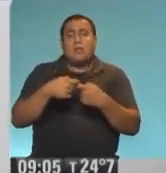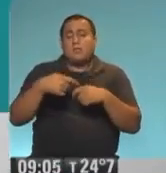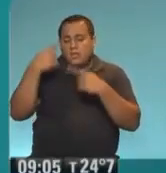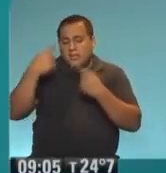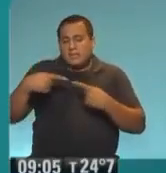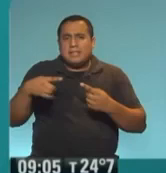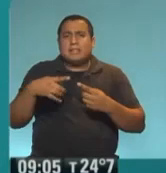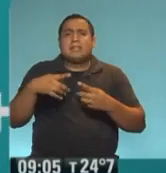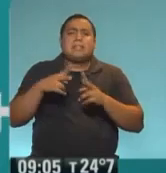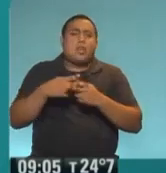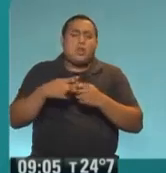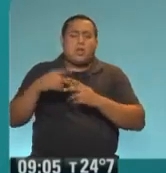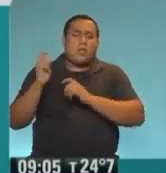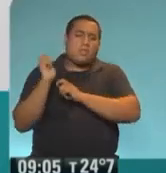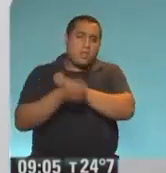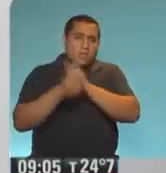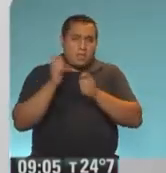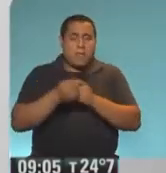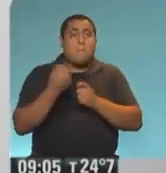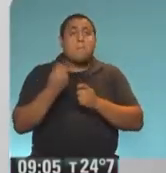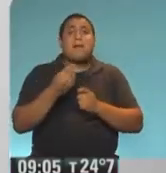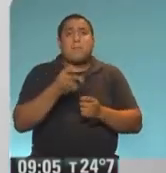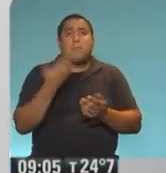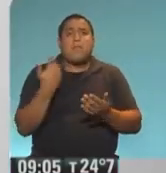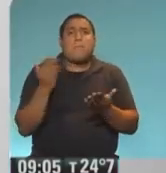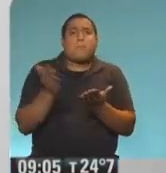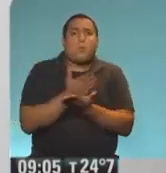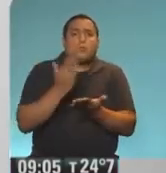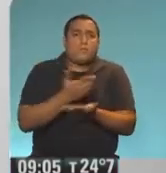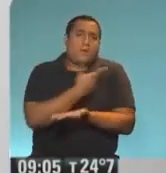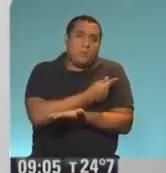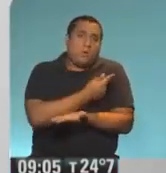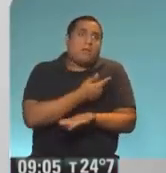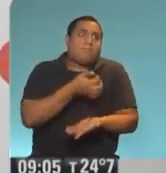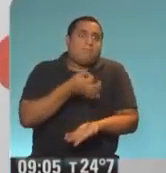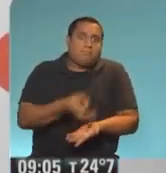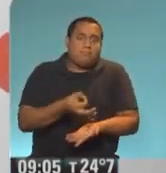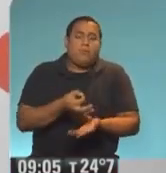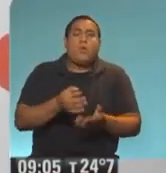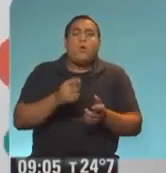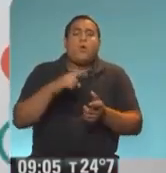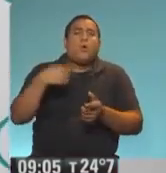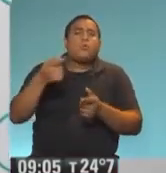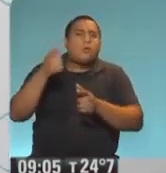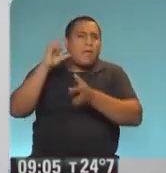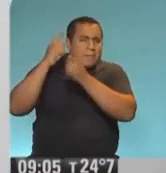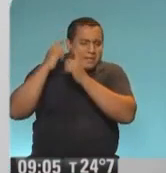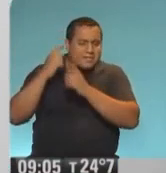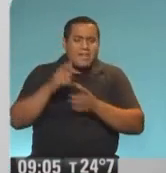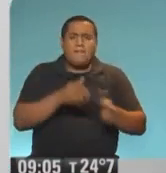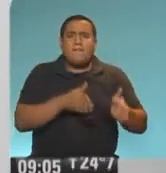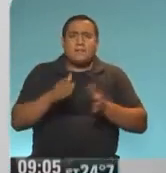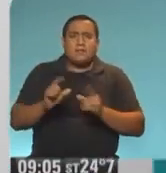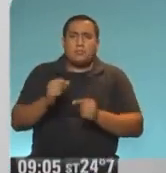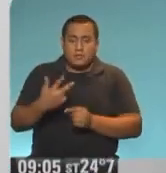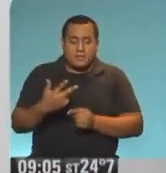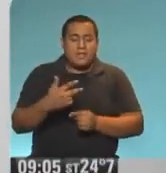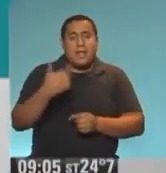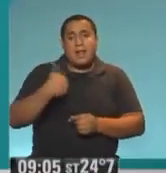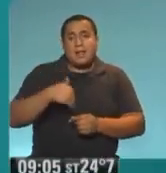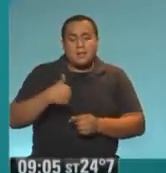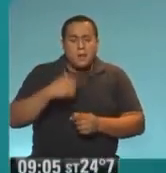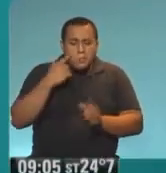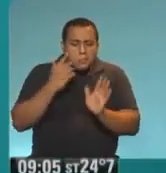a producirla, y así está sucediendo. Hay varias experiencias de fase 3 clínicas que se hicieron y